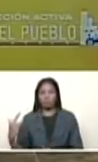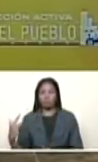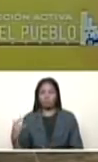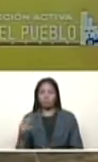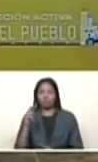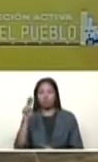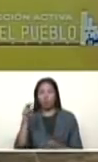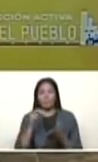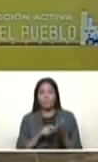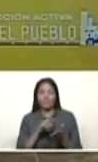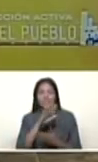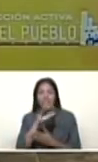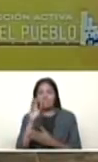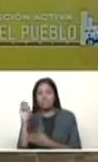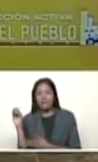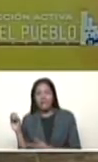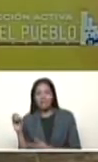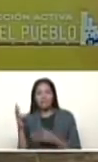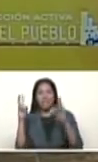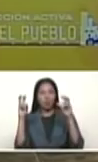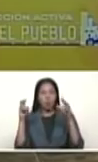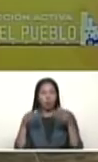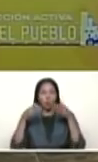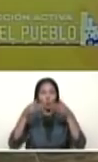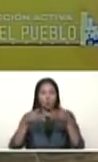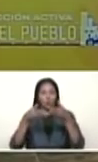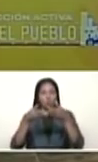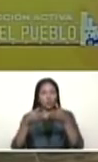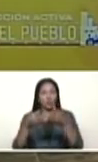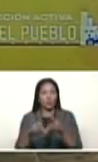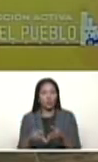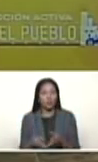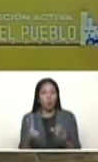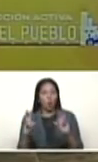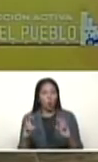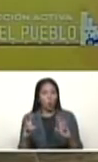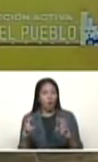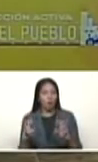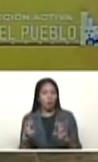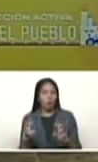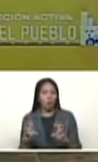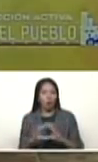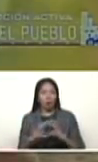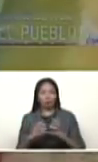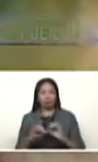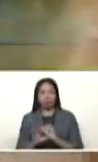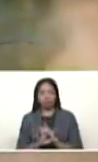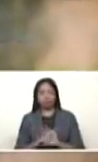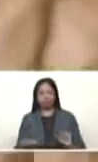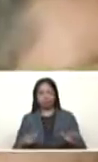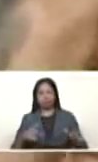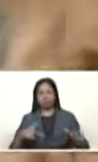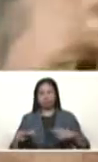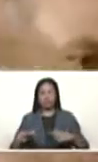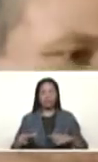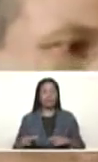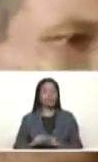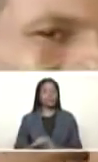2.500 nuevas embarcaciones de paquete. Gloria a Dios. Con su motor y todo. 2.500. Tomen